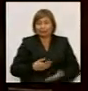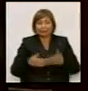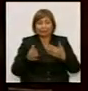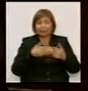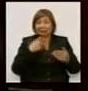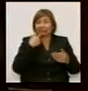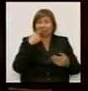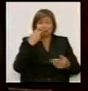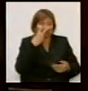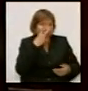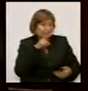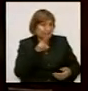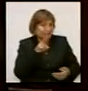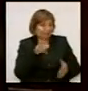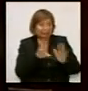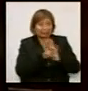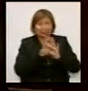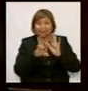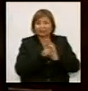lo fijaba la ley.